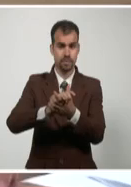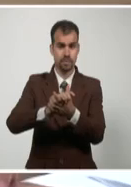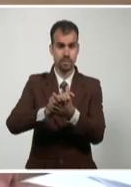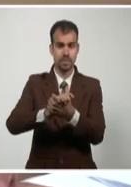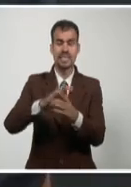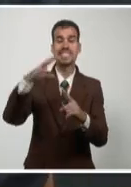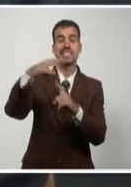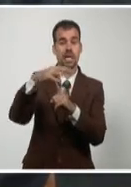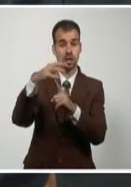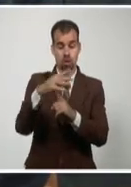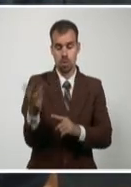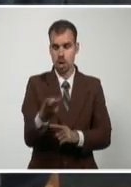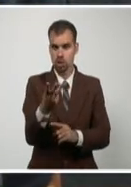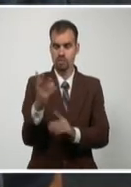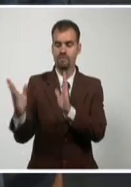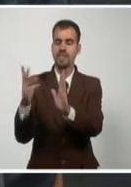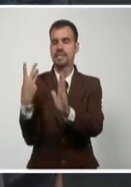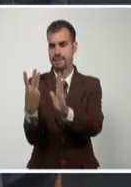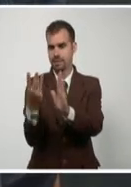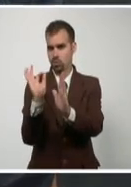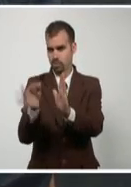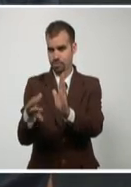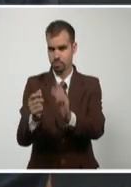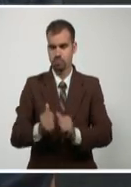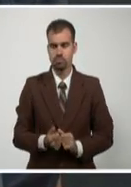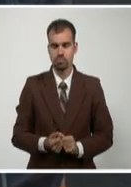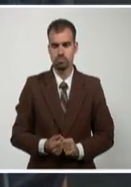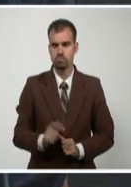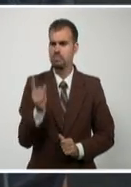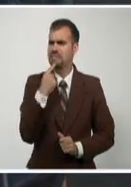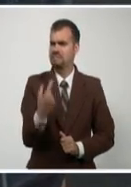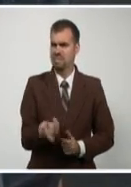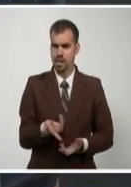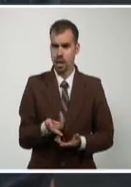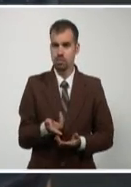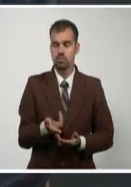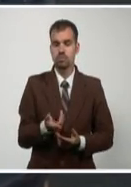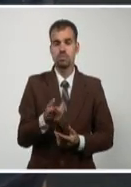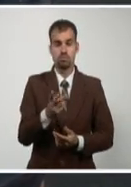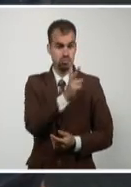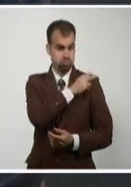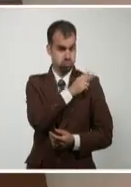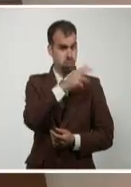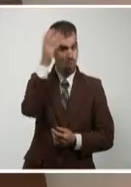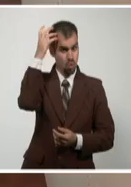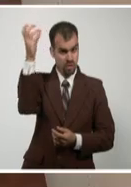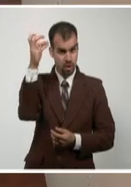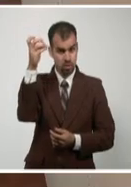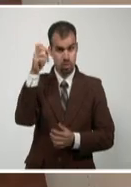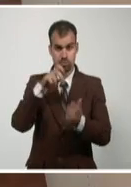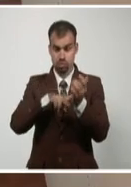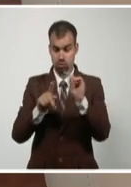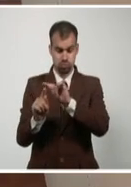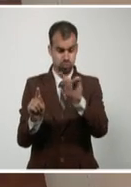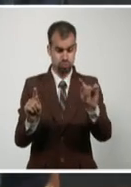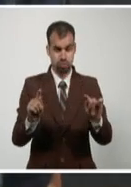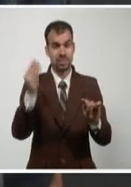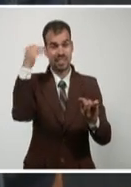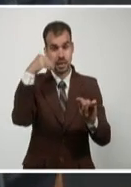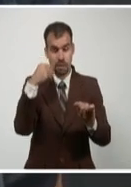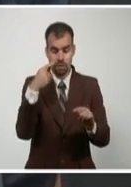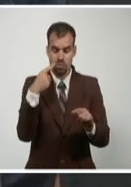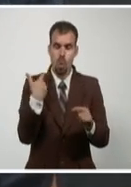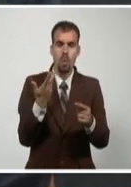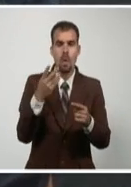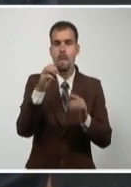número 3. Los gobernadores de inmediato a revisar los planes, ver lo que corresponde para cada una de estas